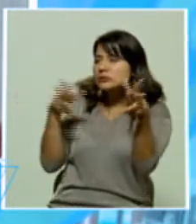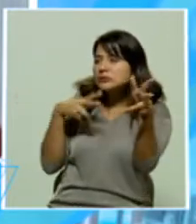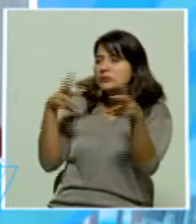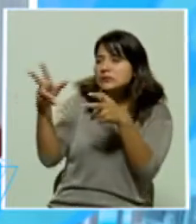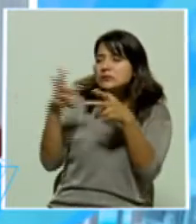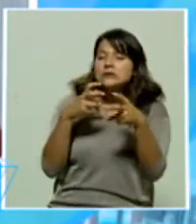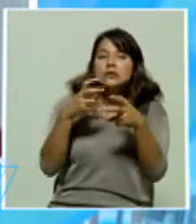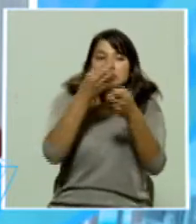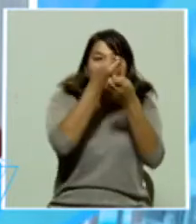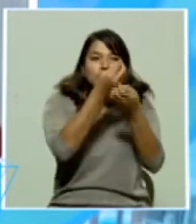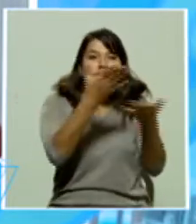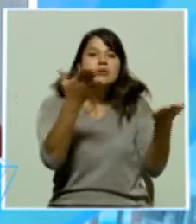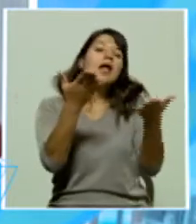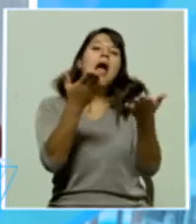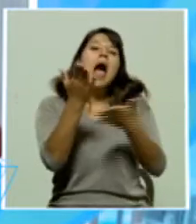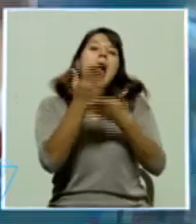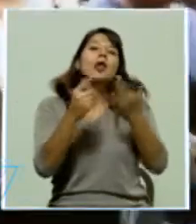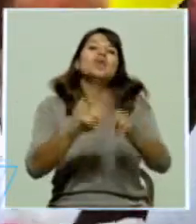distinto.